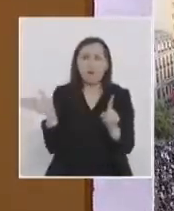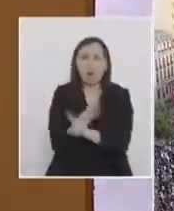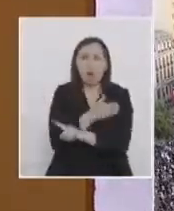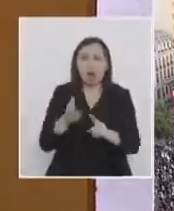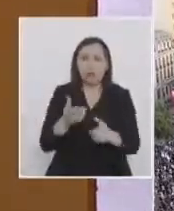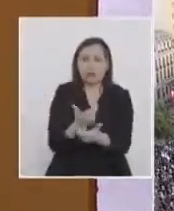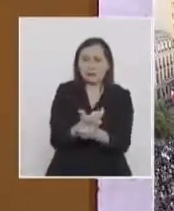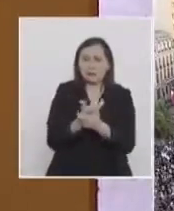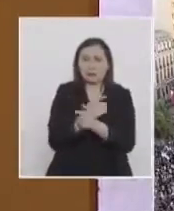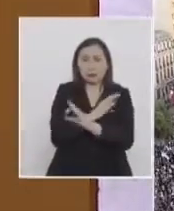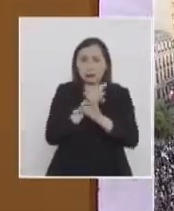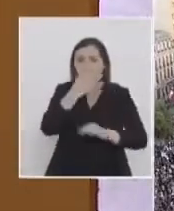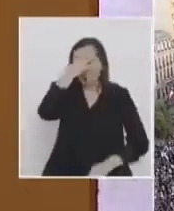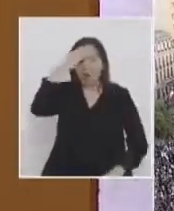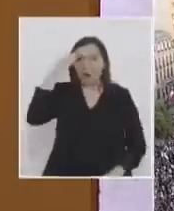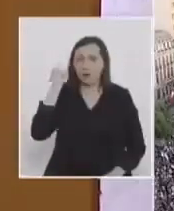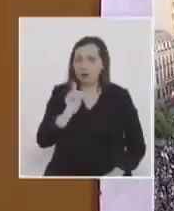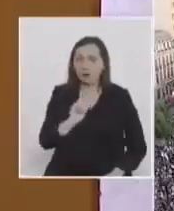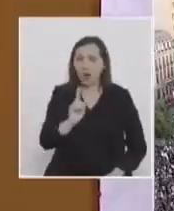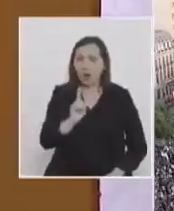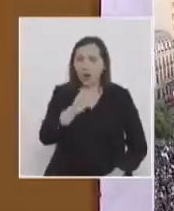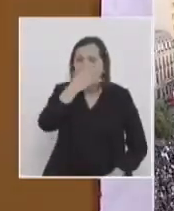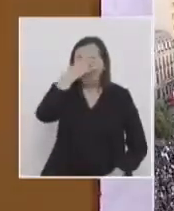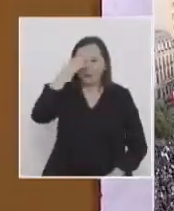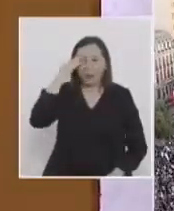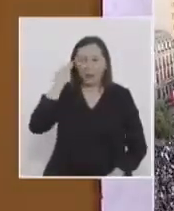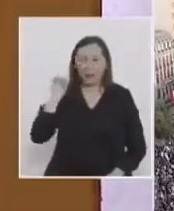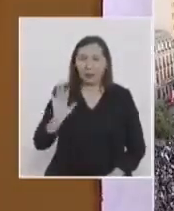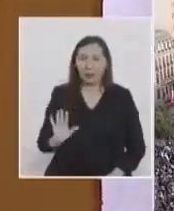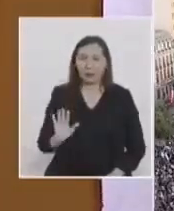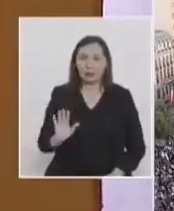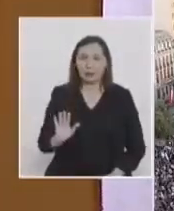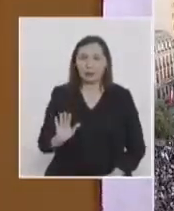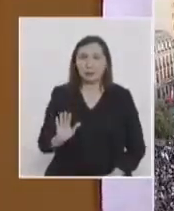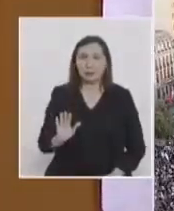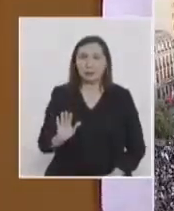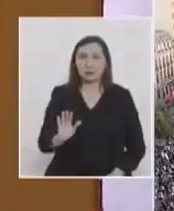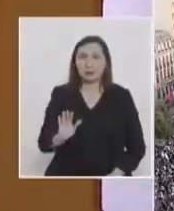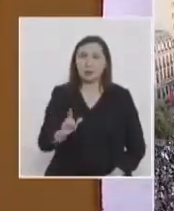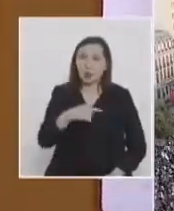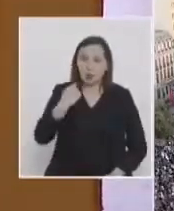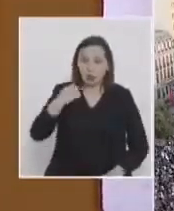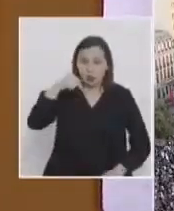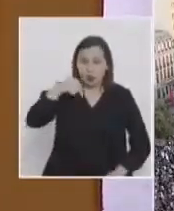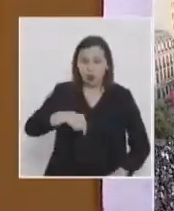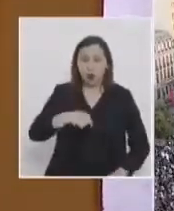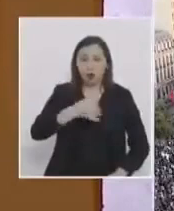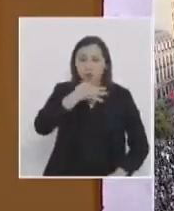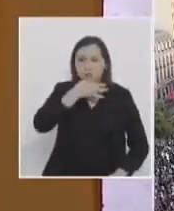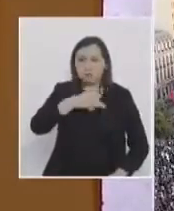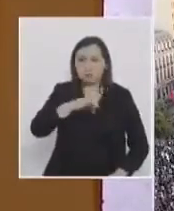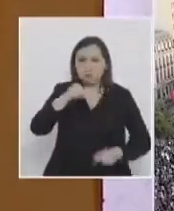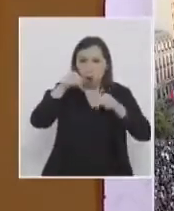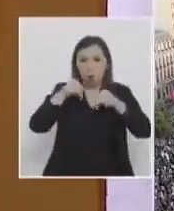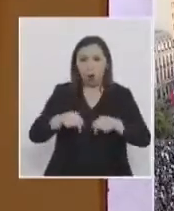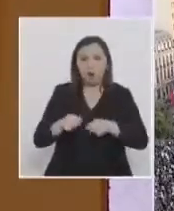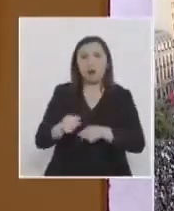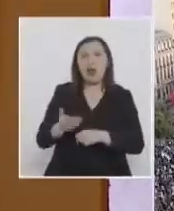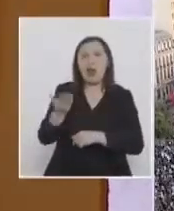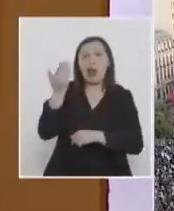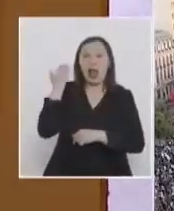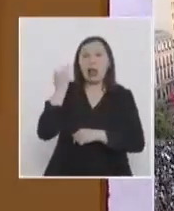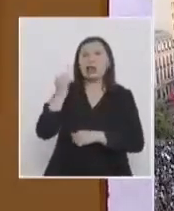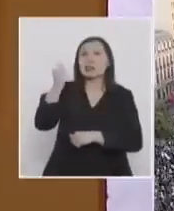hemos olvidado y no olvidaremos. Por donde hablamos hoy, ayer entraban